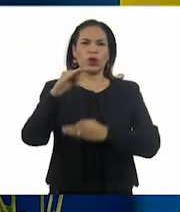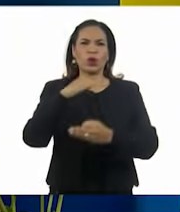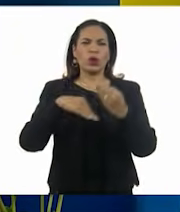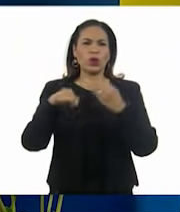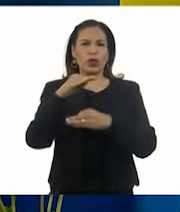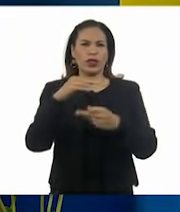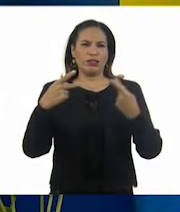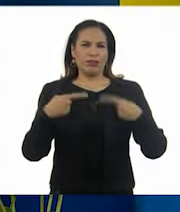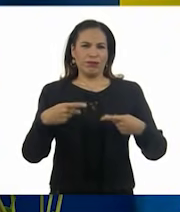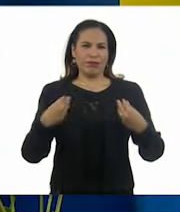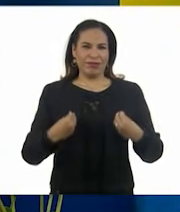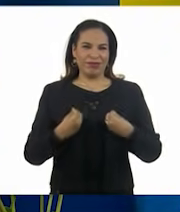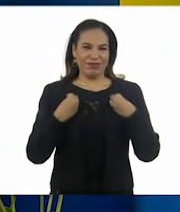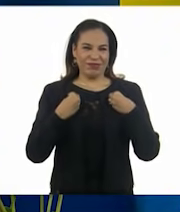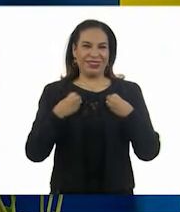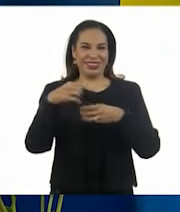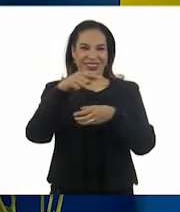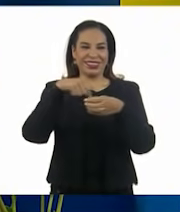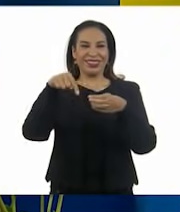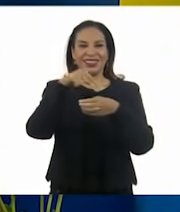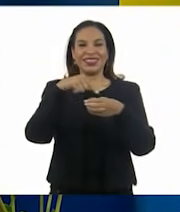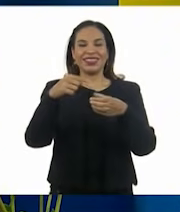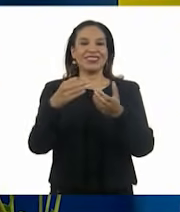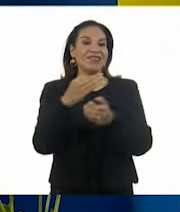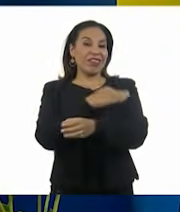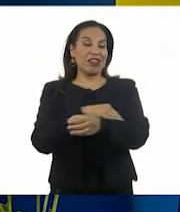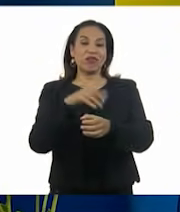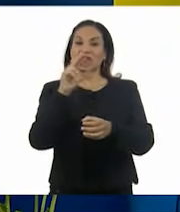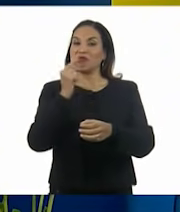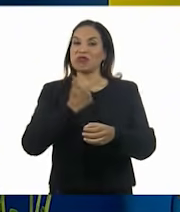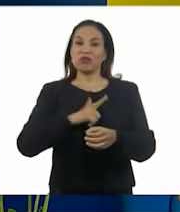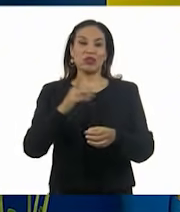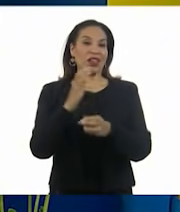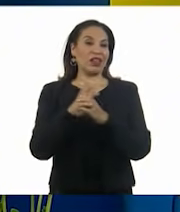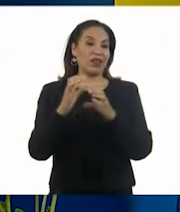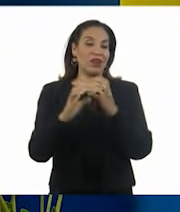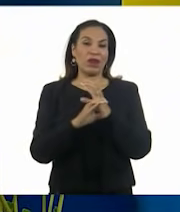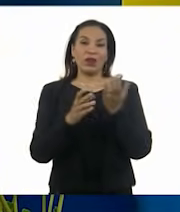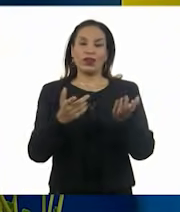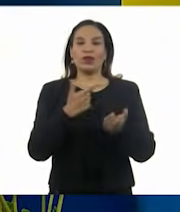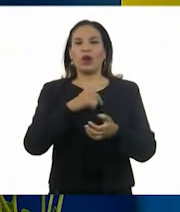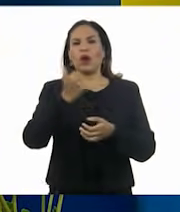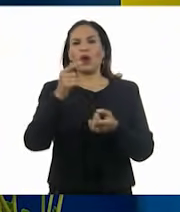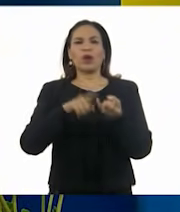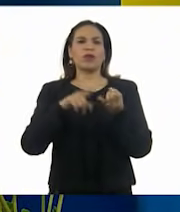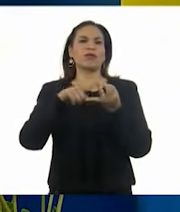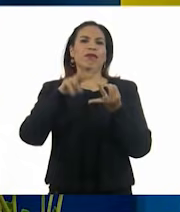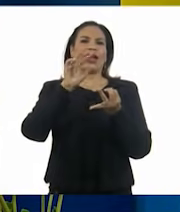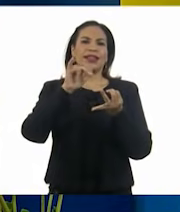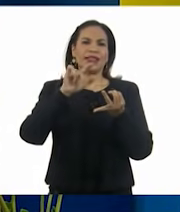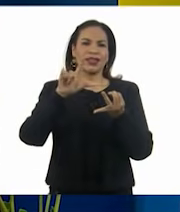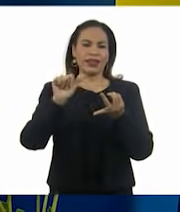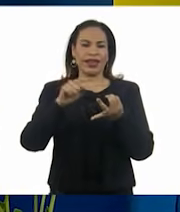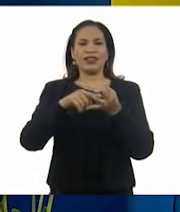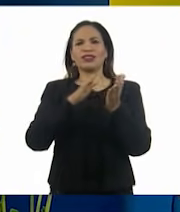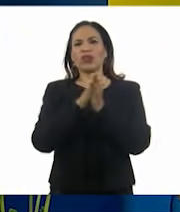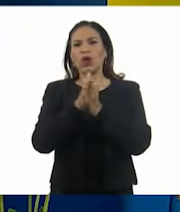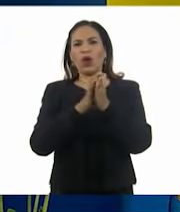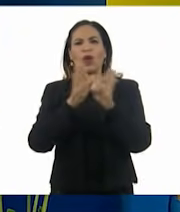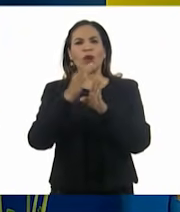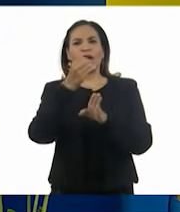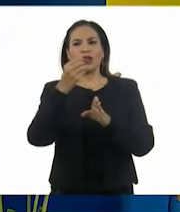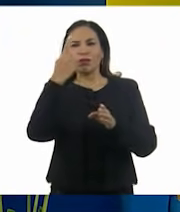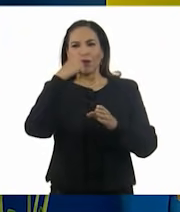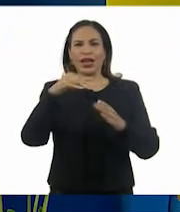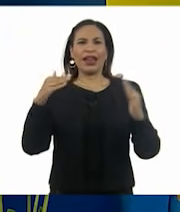no nos gustan las mismas cosas? Que si uno prefiere vainilla o chocolate o cómo organizarnos para